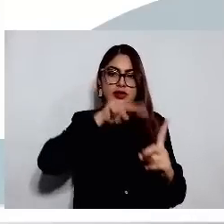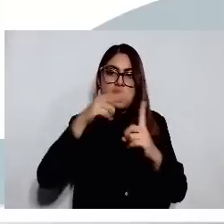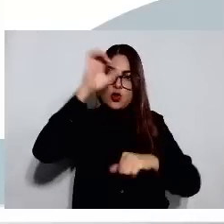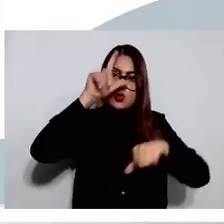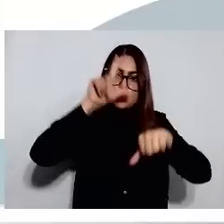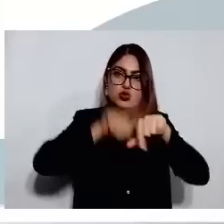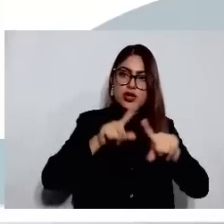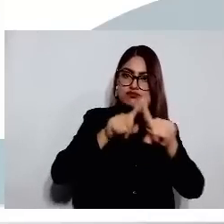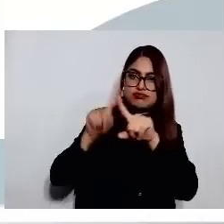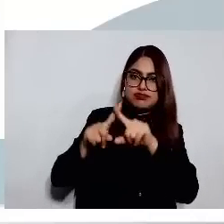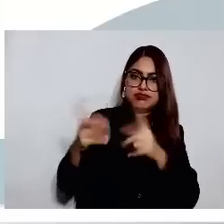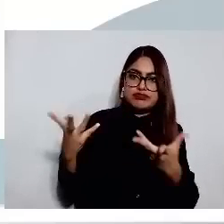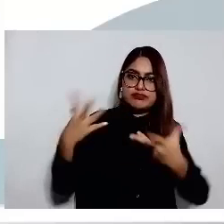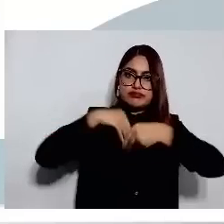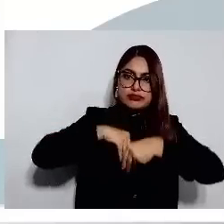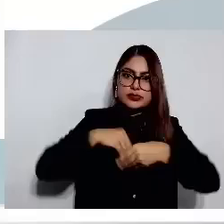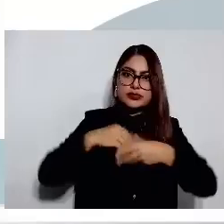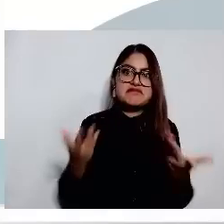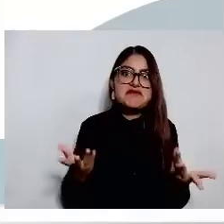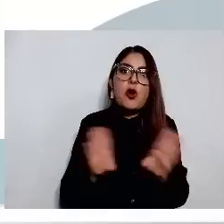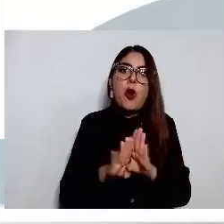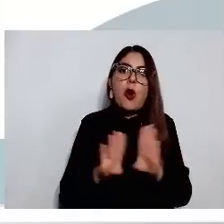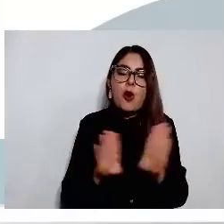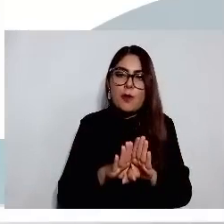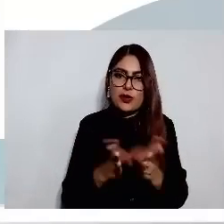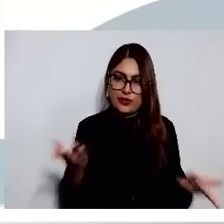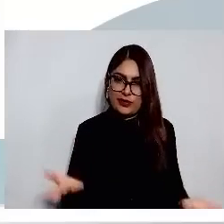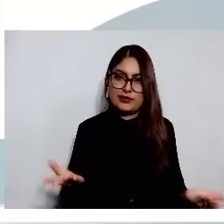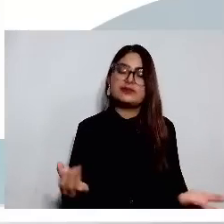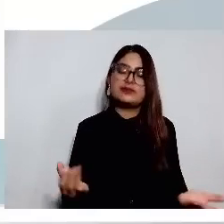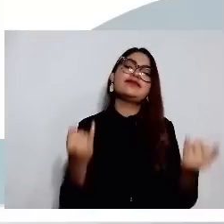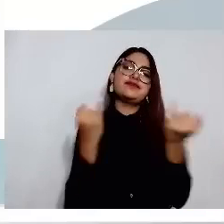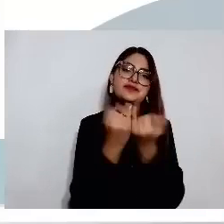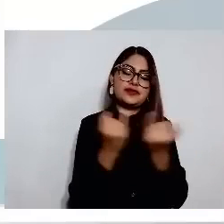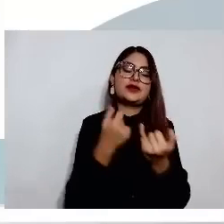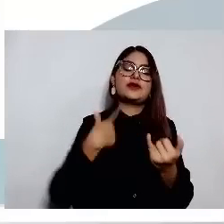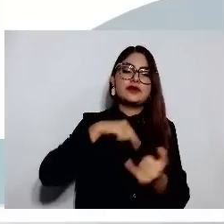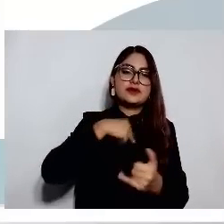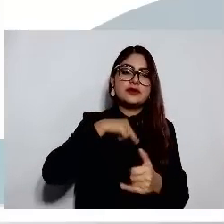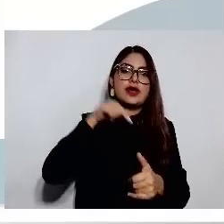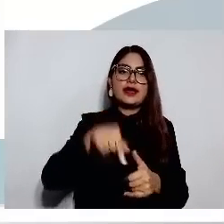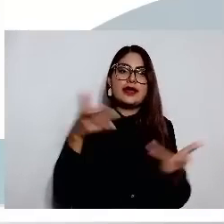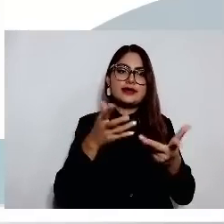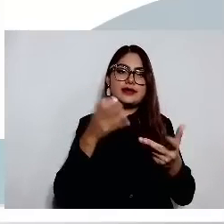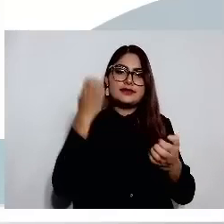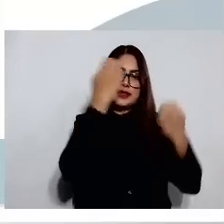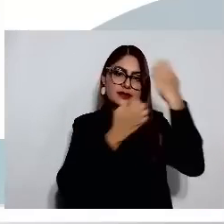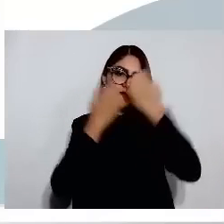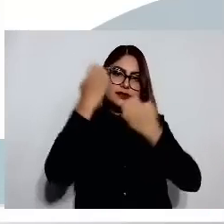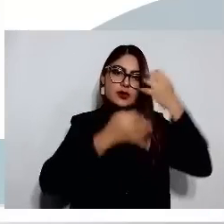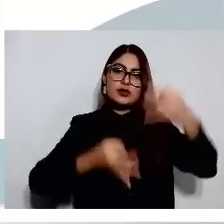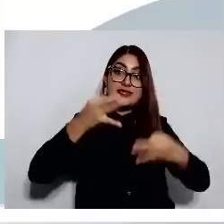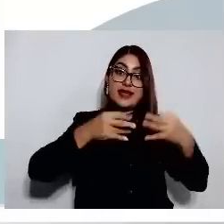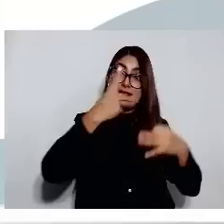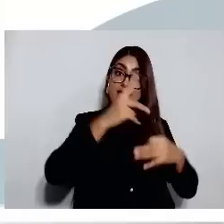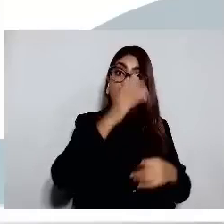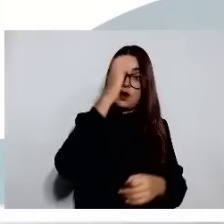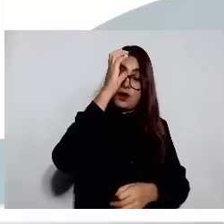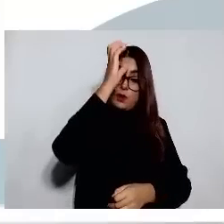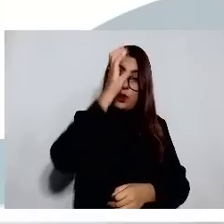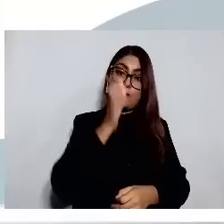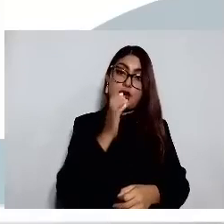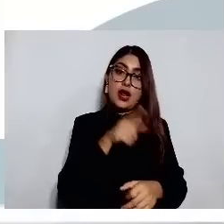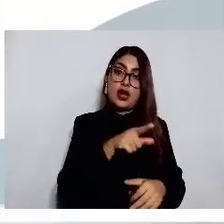Y prácticas para implementar mecanismos de vigilancia y rendición de cuentas, como el Observatorio Judicial de Coahuila, que es uno de los más desarrollados que hay en